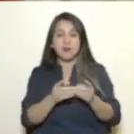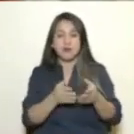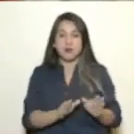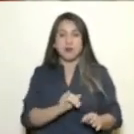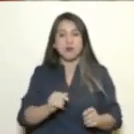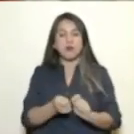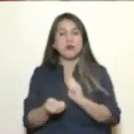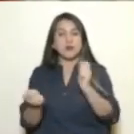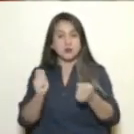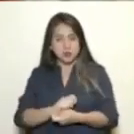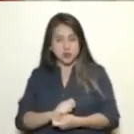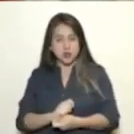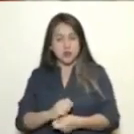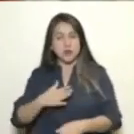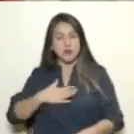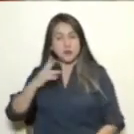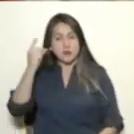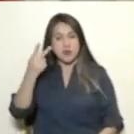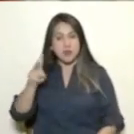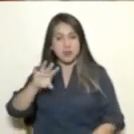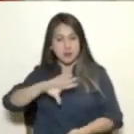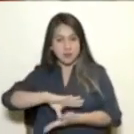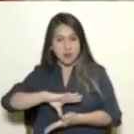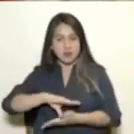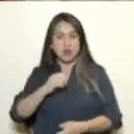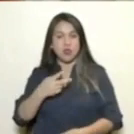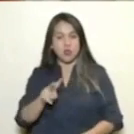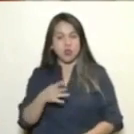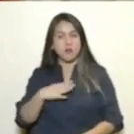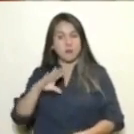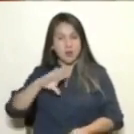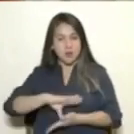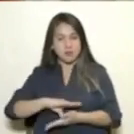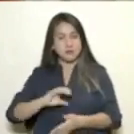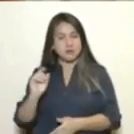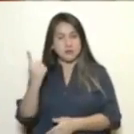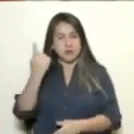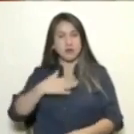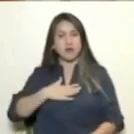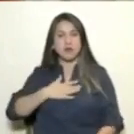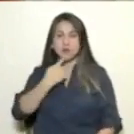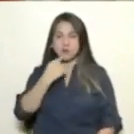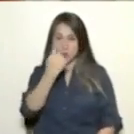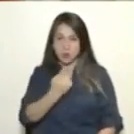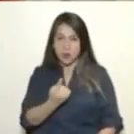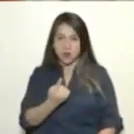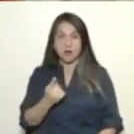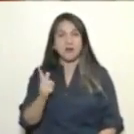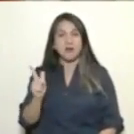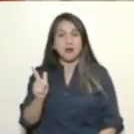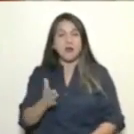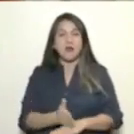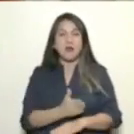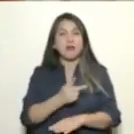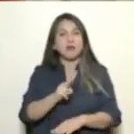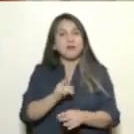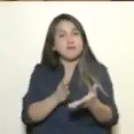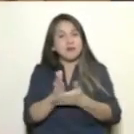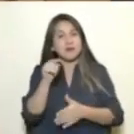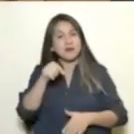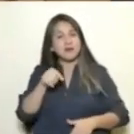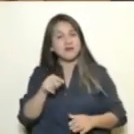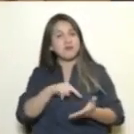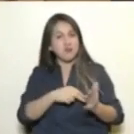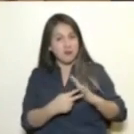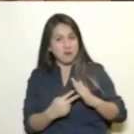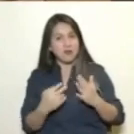la transición, Mi idea de país o del país. Lo primero que quiero preguntarle, don Ricardo, antes de entrar en esta